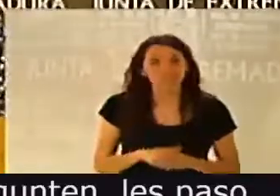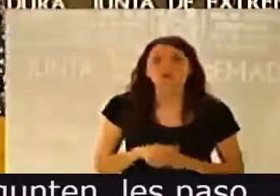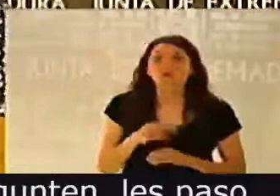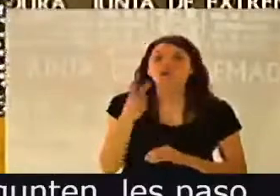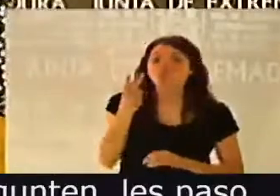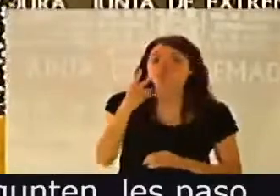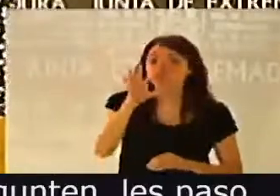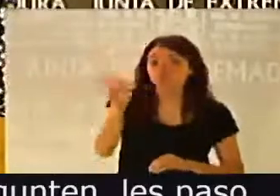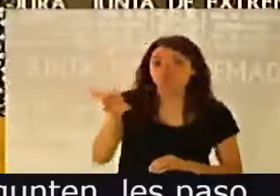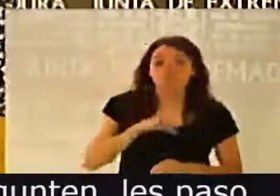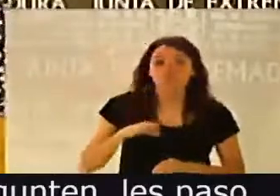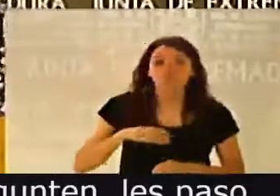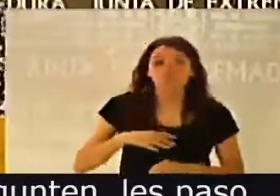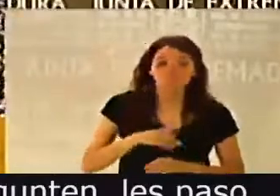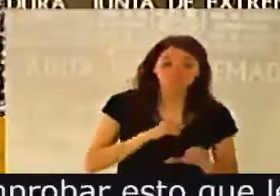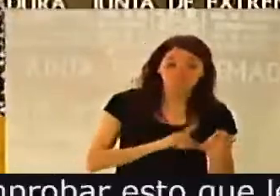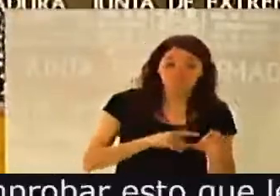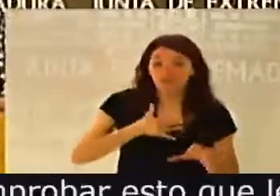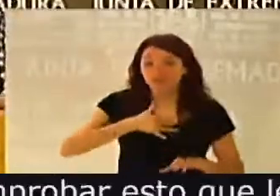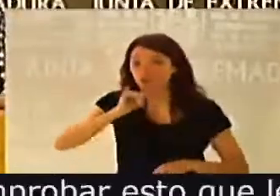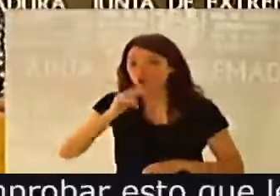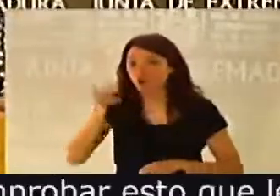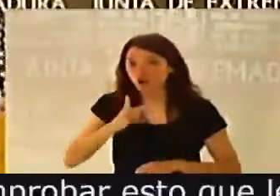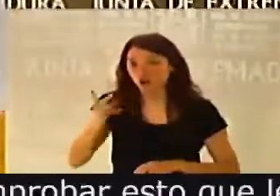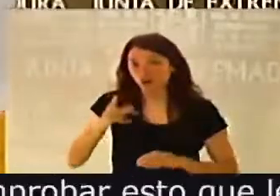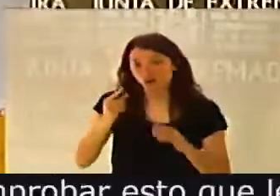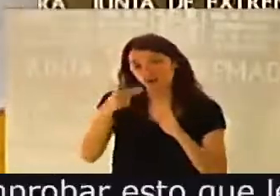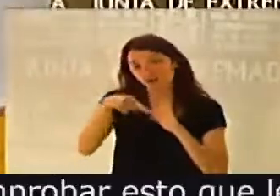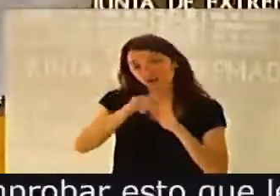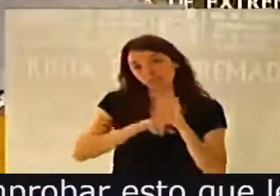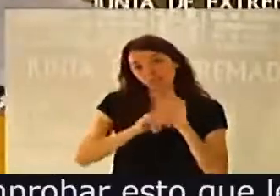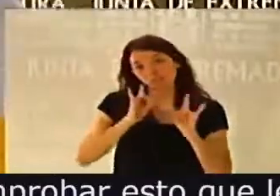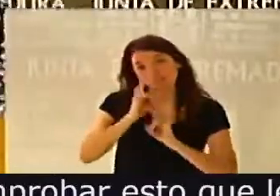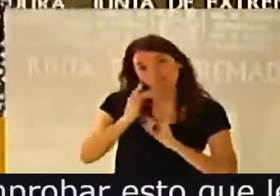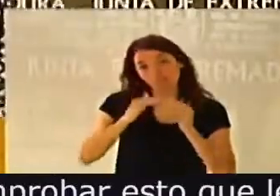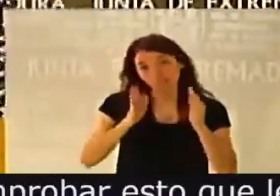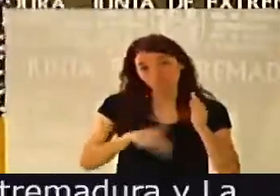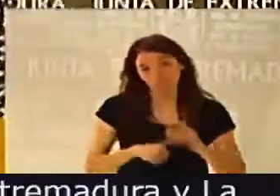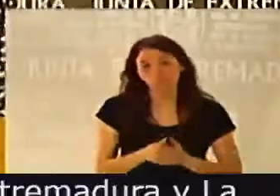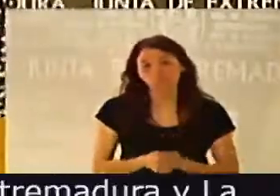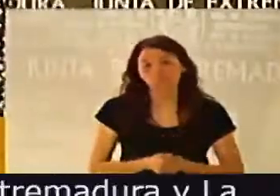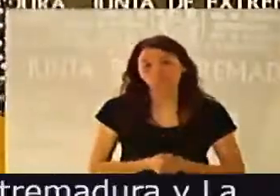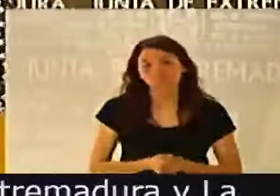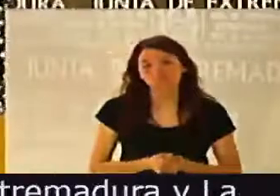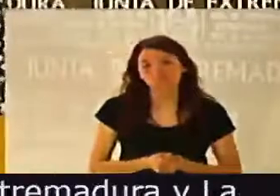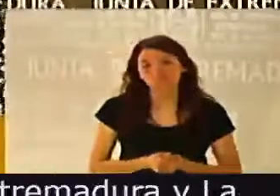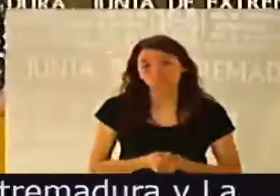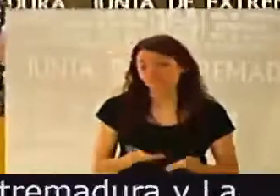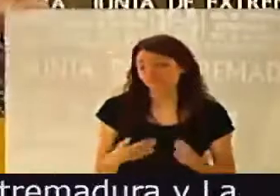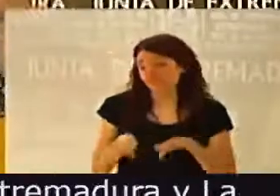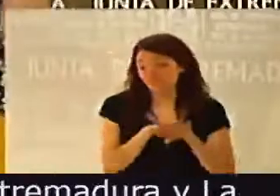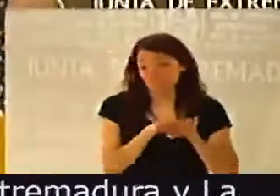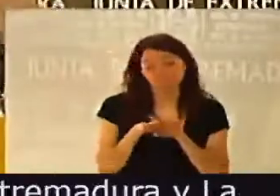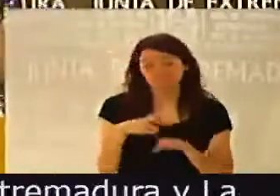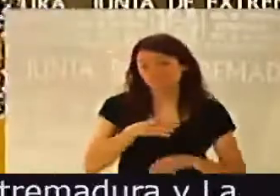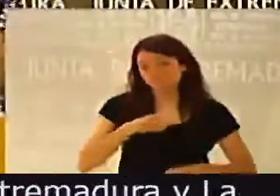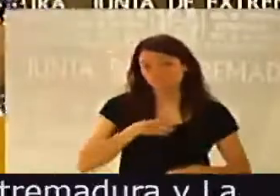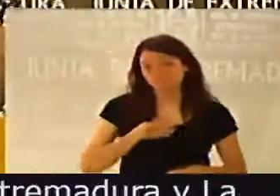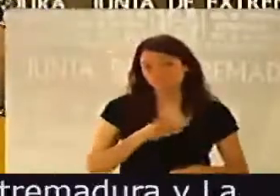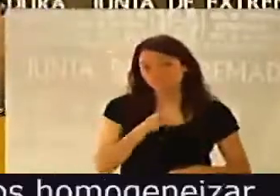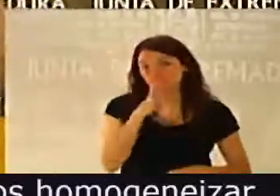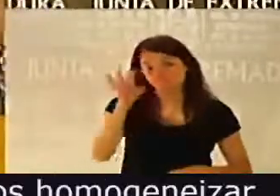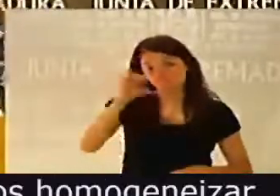autónomas, Extremadura y La Rioja, donde los datos son menores. No podemos homogeneizar, por tanto, porque hay comunidades que tienen 2